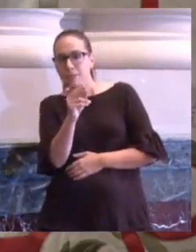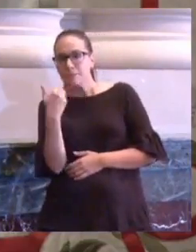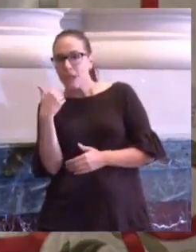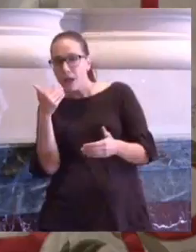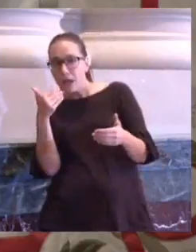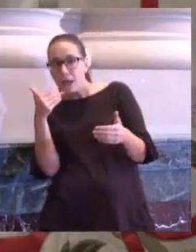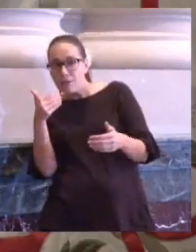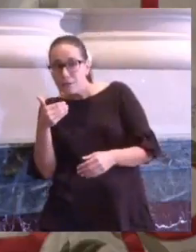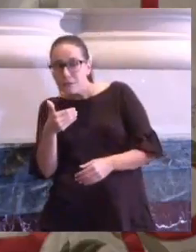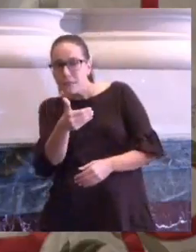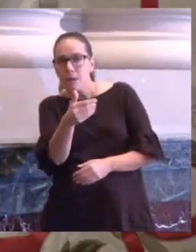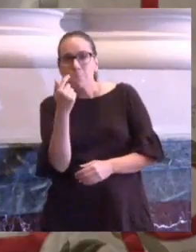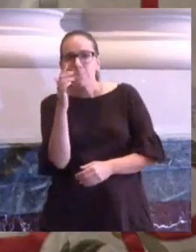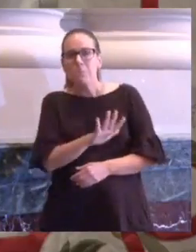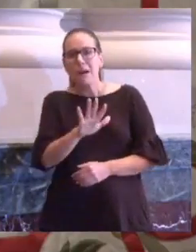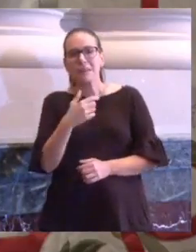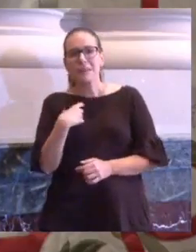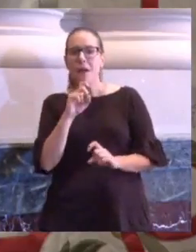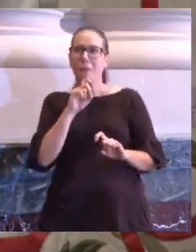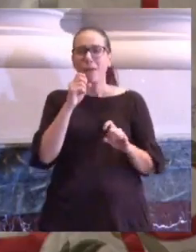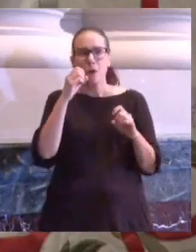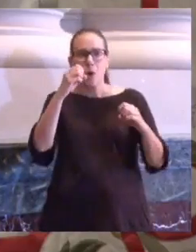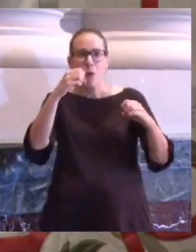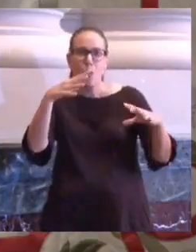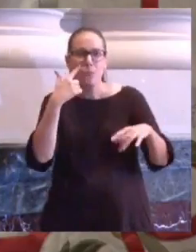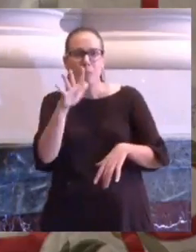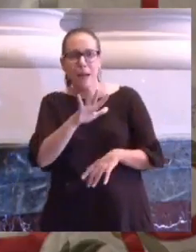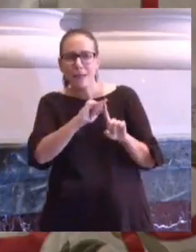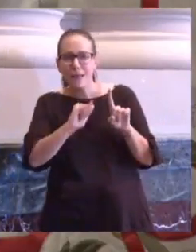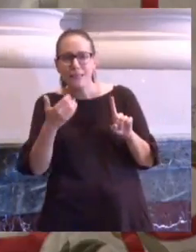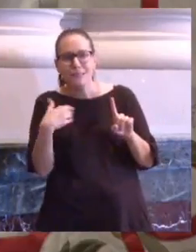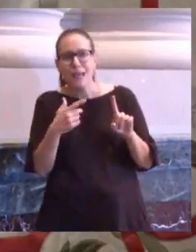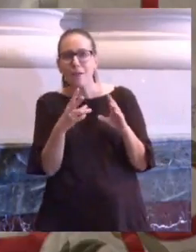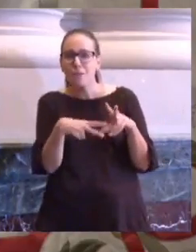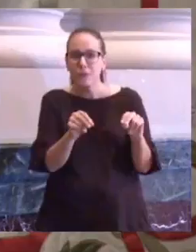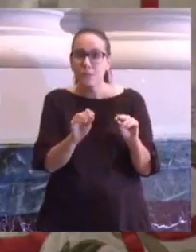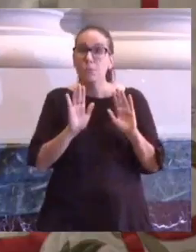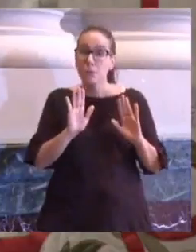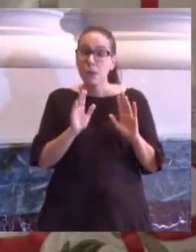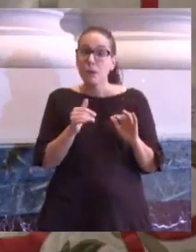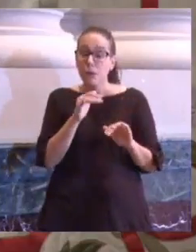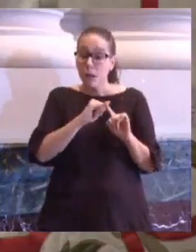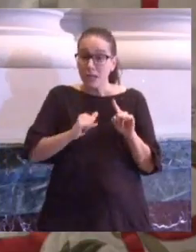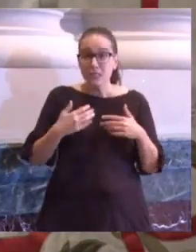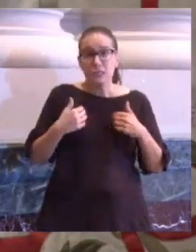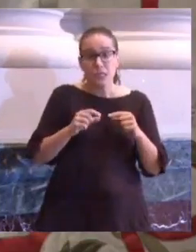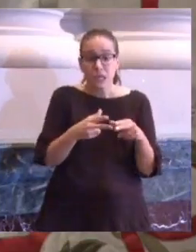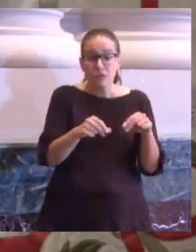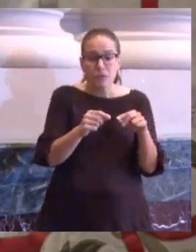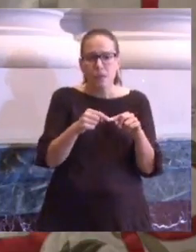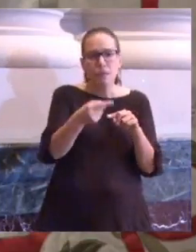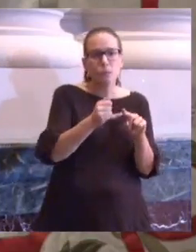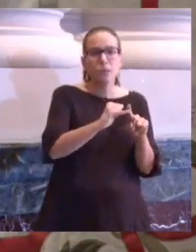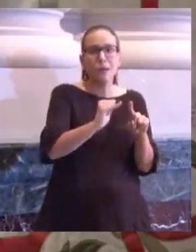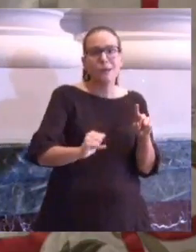la luz de la superación de la crisis sanitaria. Pero a continuación van a venir otras crisis, la crisis social y económica